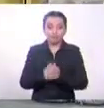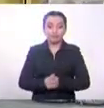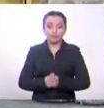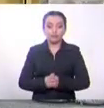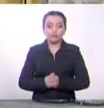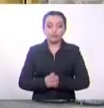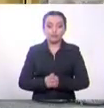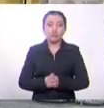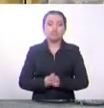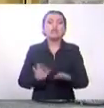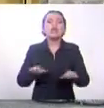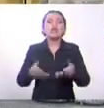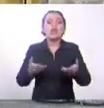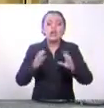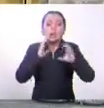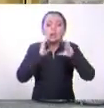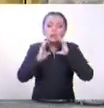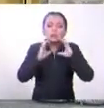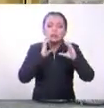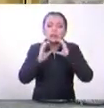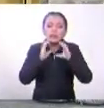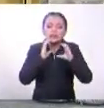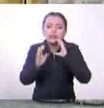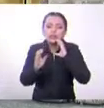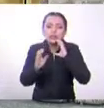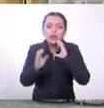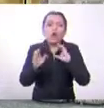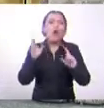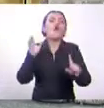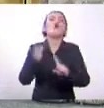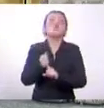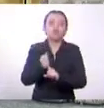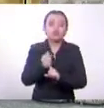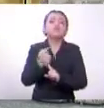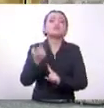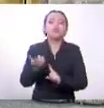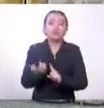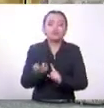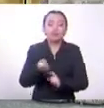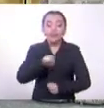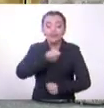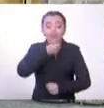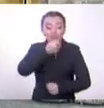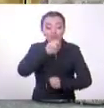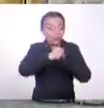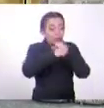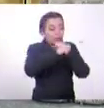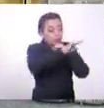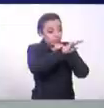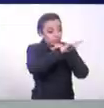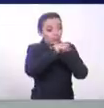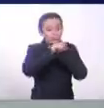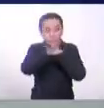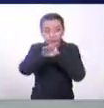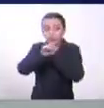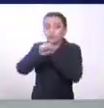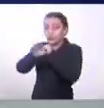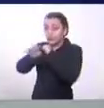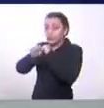queremos hacer? Es comunicar algo. Entonces, sí. ¿Cuáles serán esos pasos que hay que seguir? Mira, esos pasos son